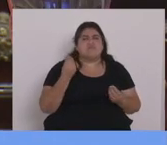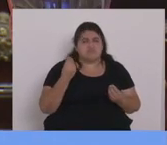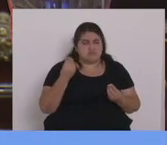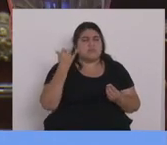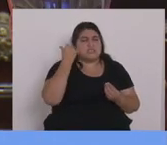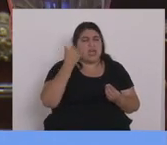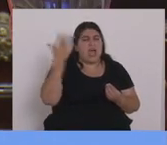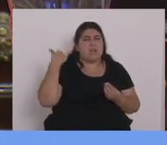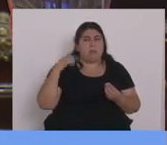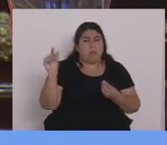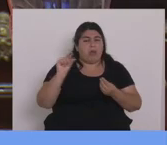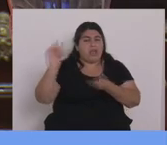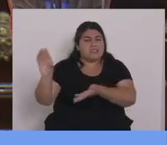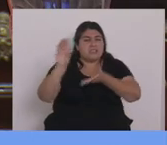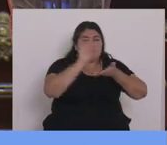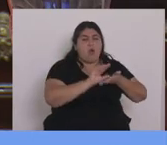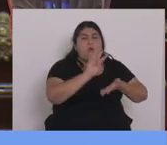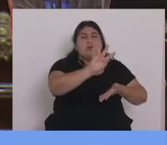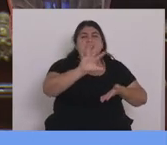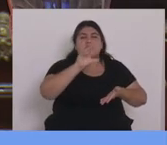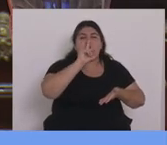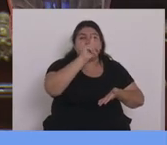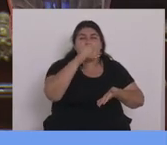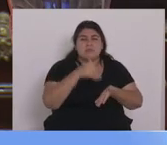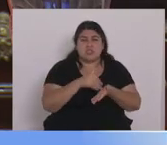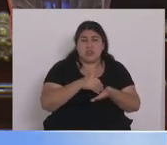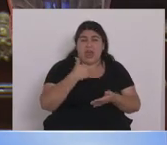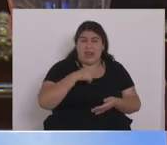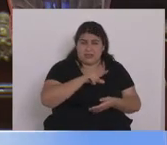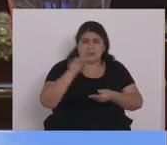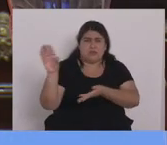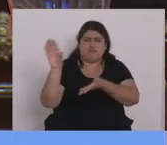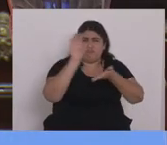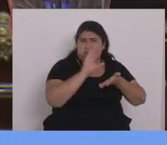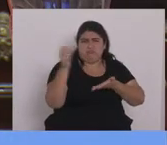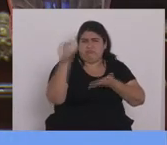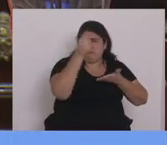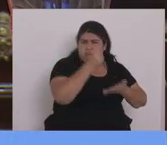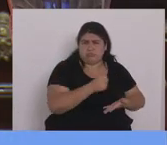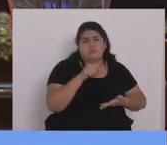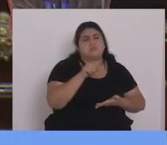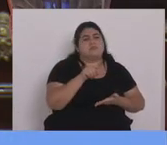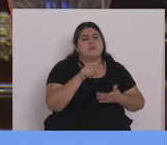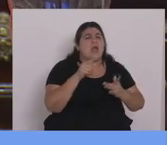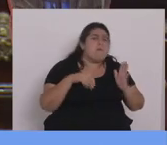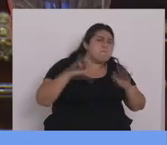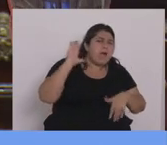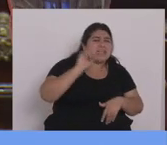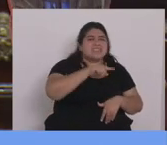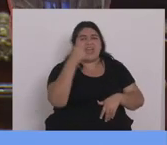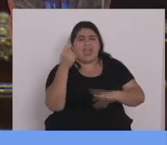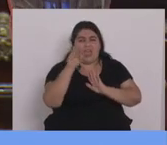otorgó un préstamo de 45 mil millones de dólares a la Argentina, muy por encima de lo que sus